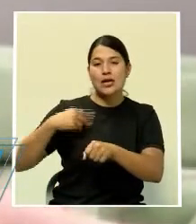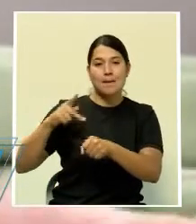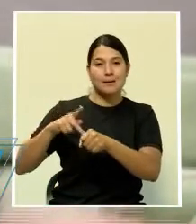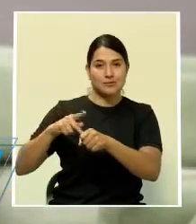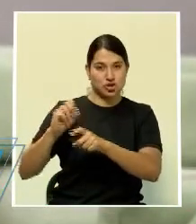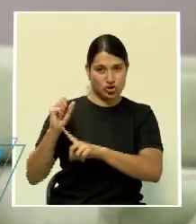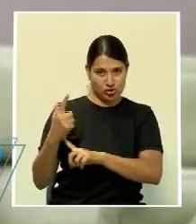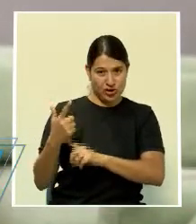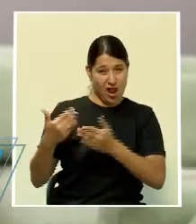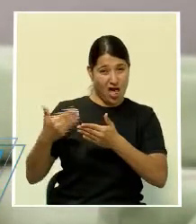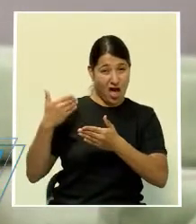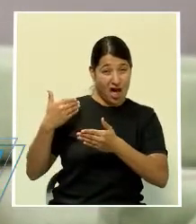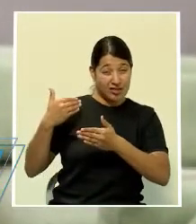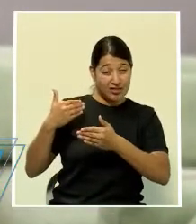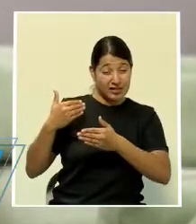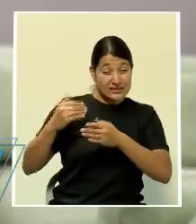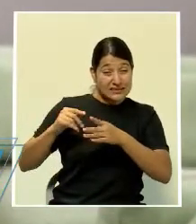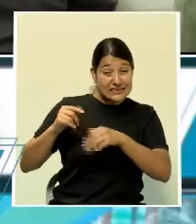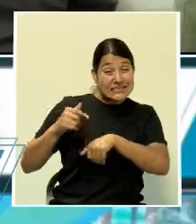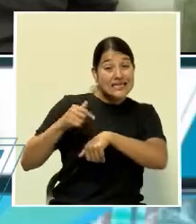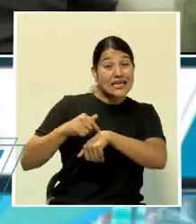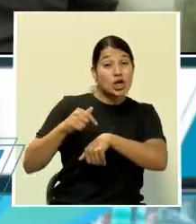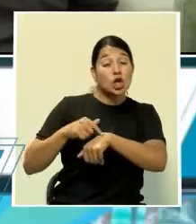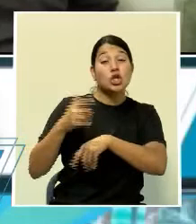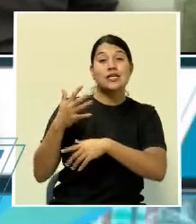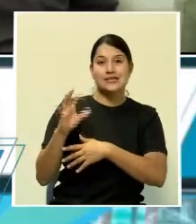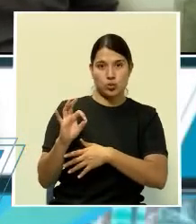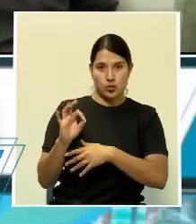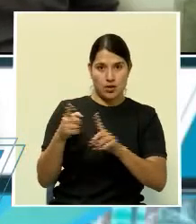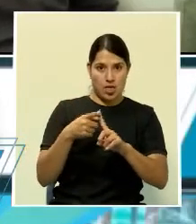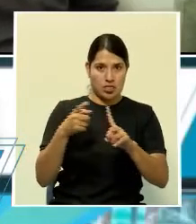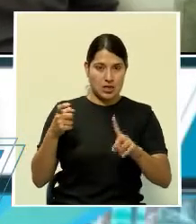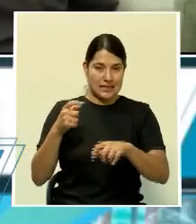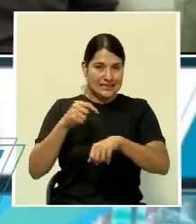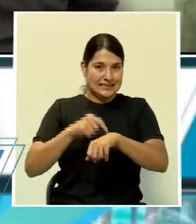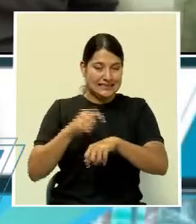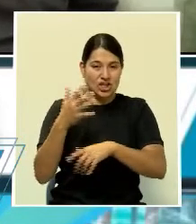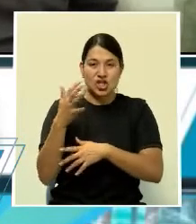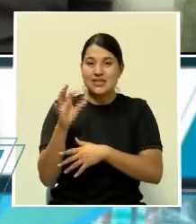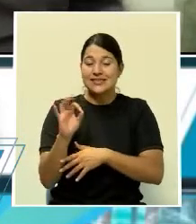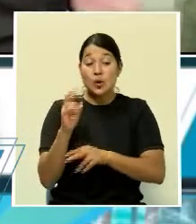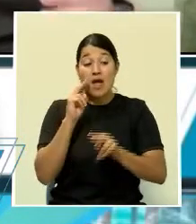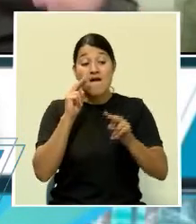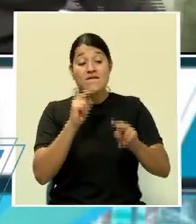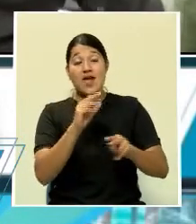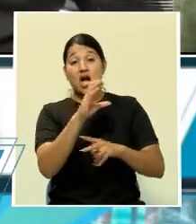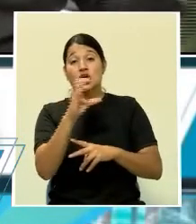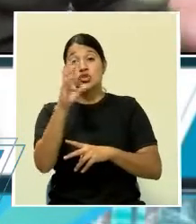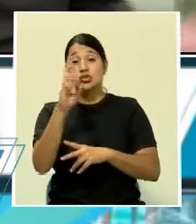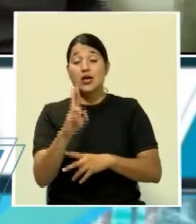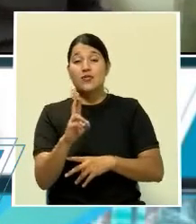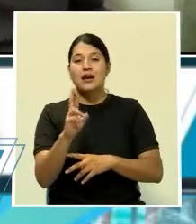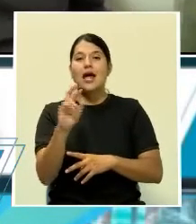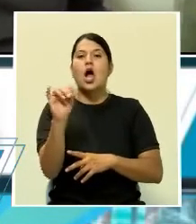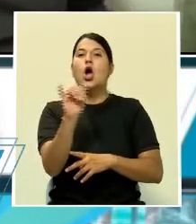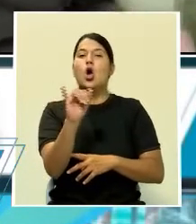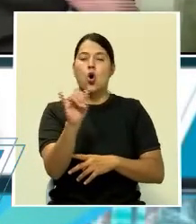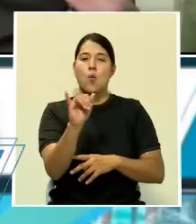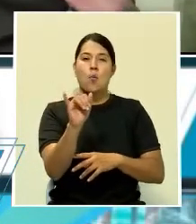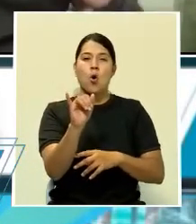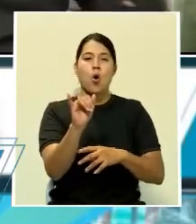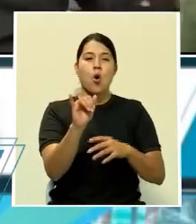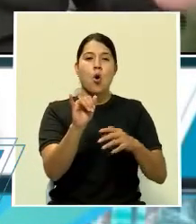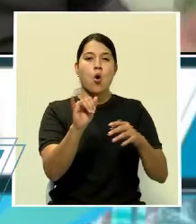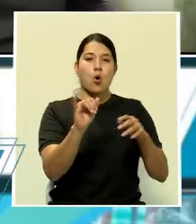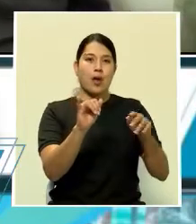Tanto así que imaginémonos que desde el siglo XIX se ha pensado Costa Rica como una identidad blanca mestiza, lo